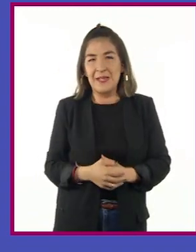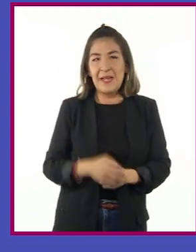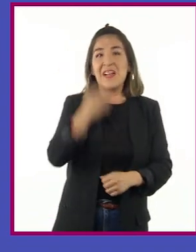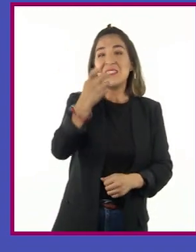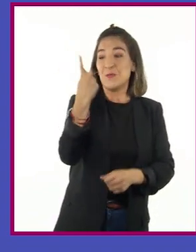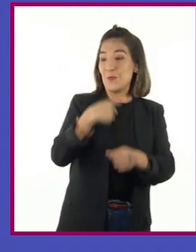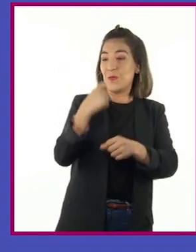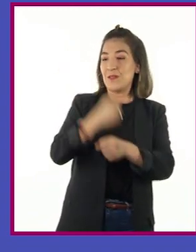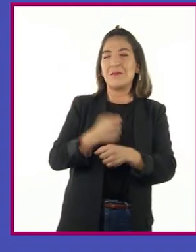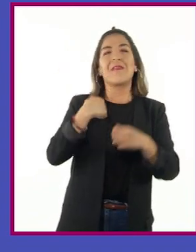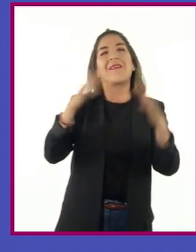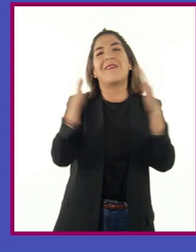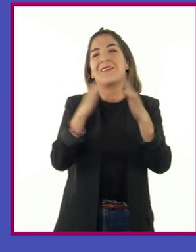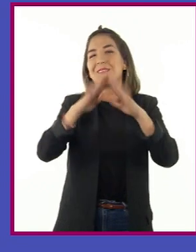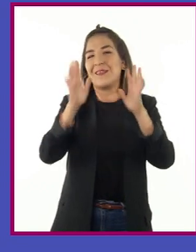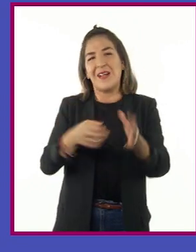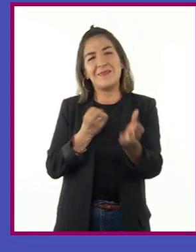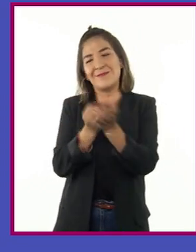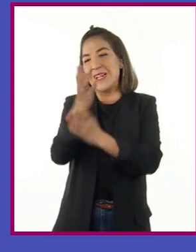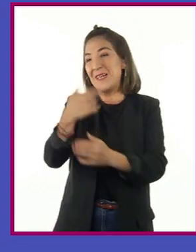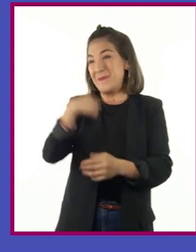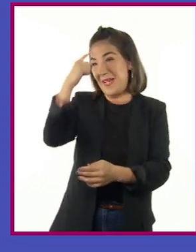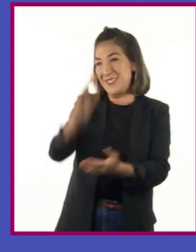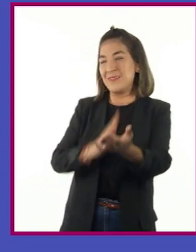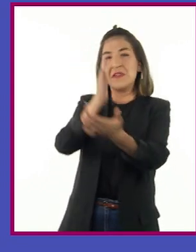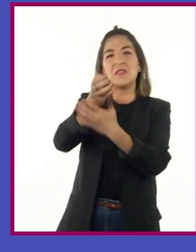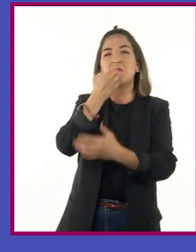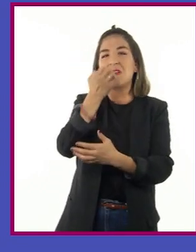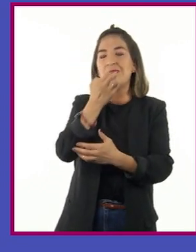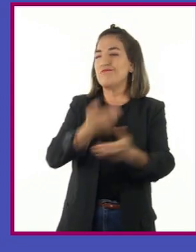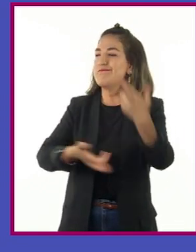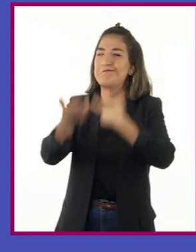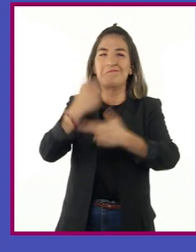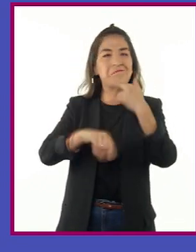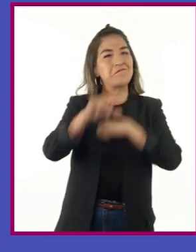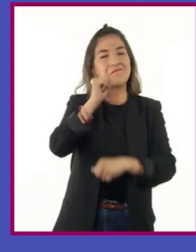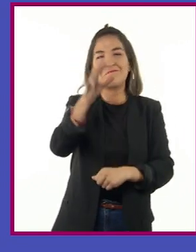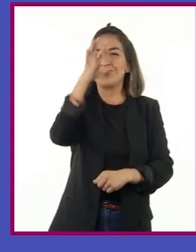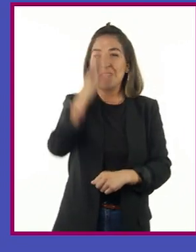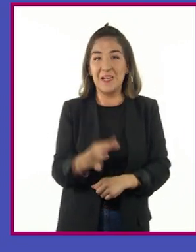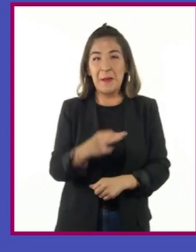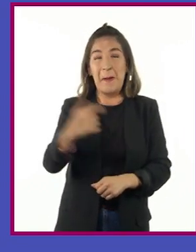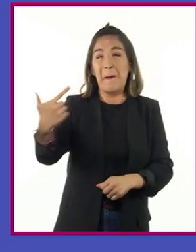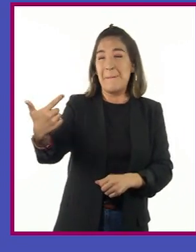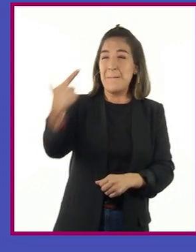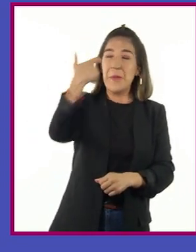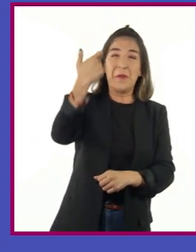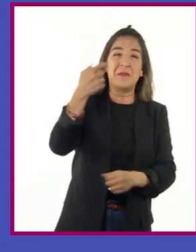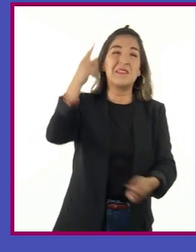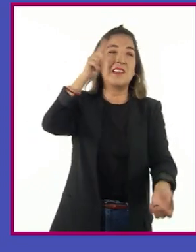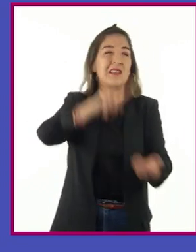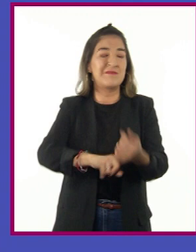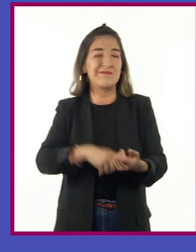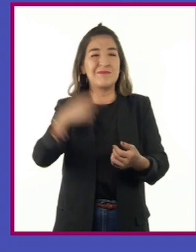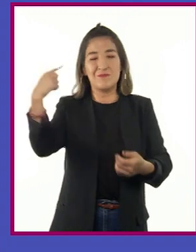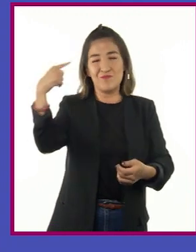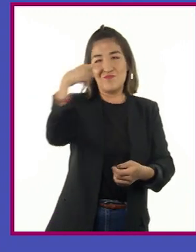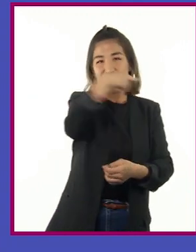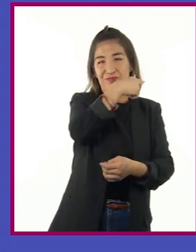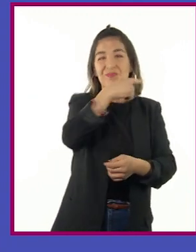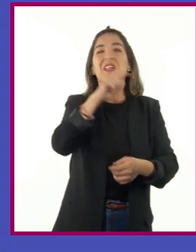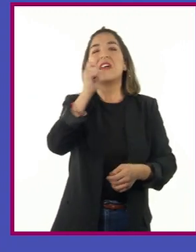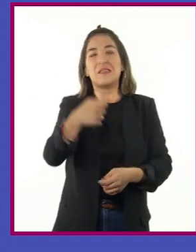año salí de casa para ir a la escuela y no regresé. Me dispararon una bala talibán y me